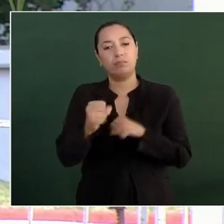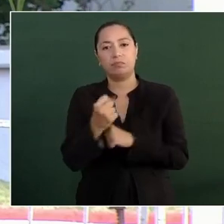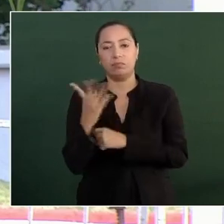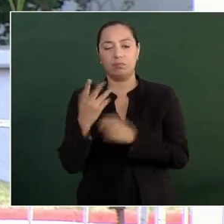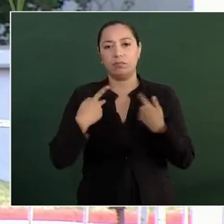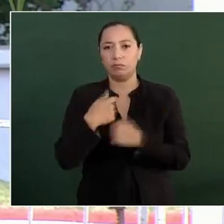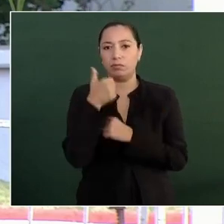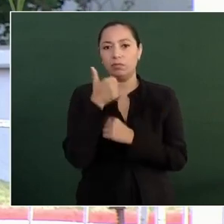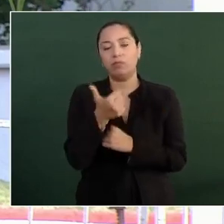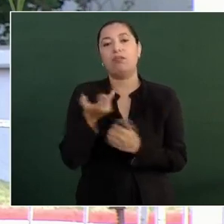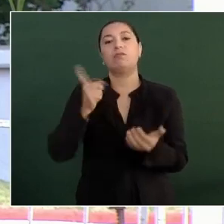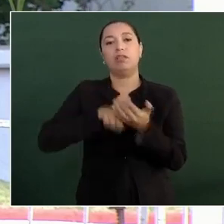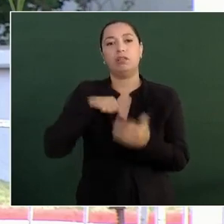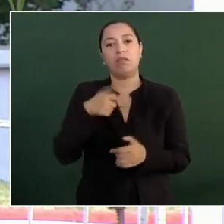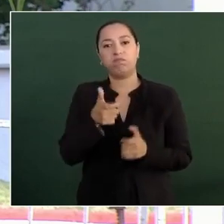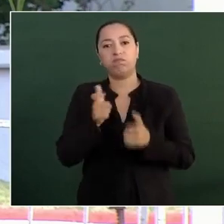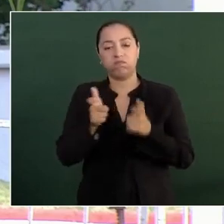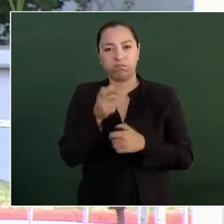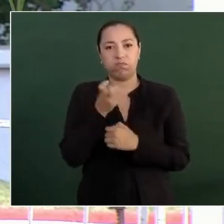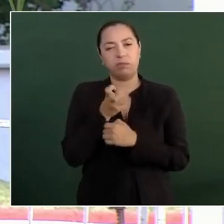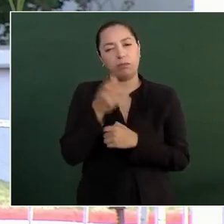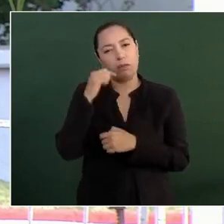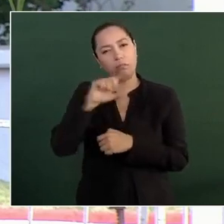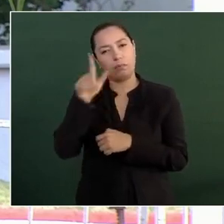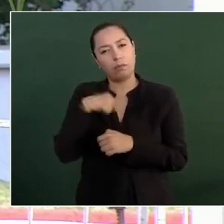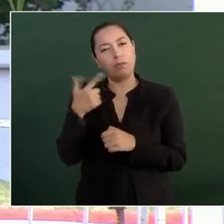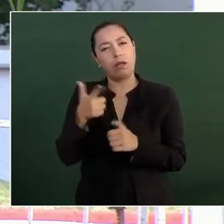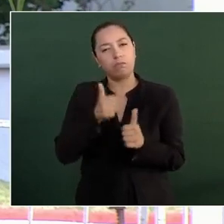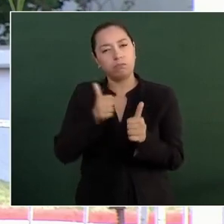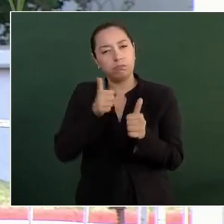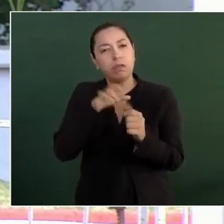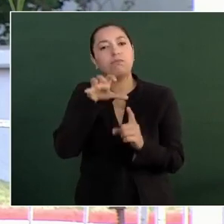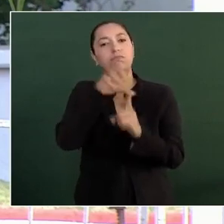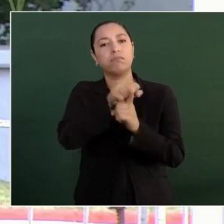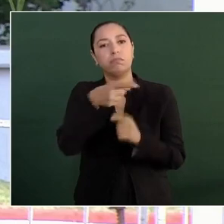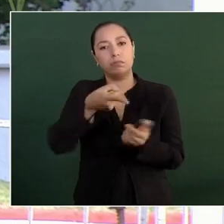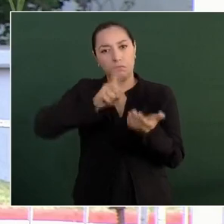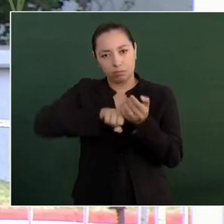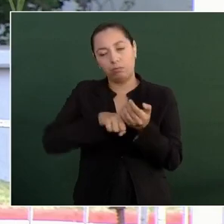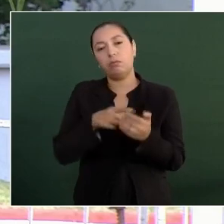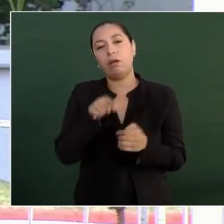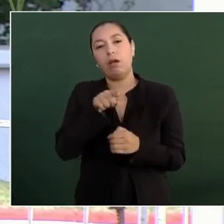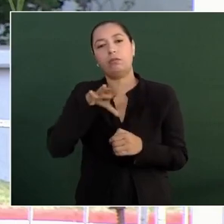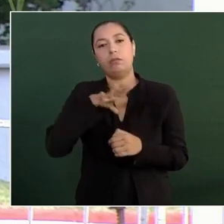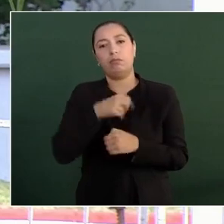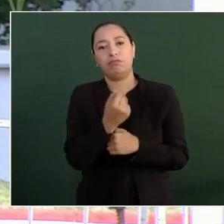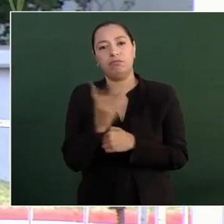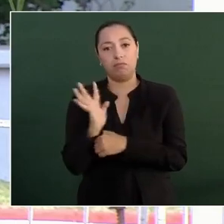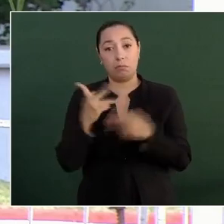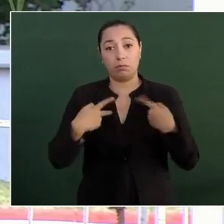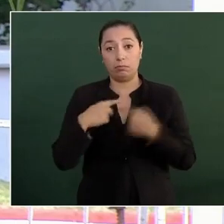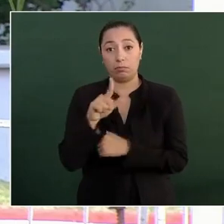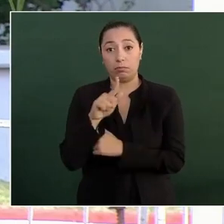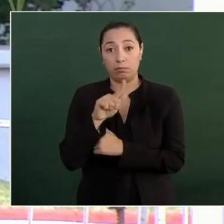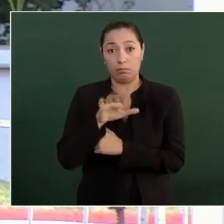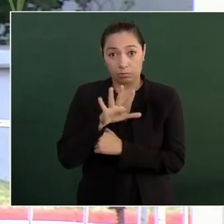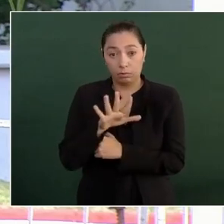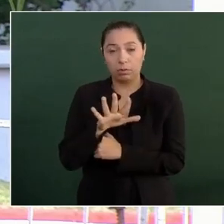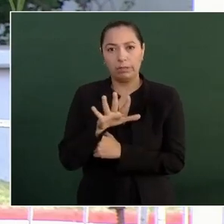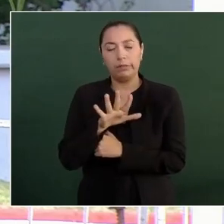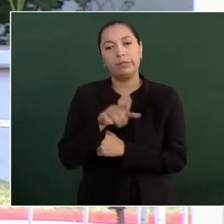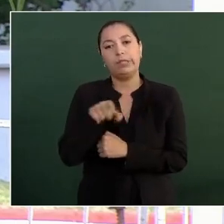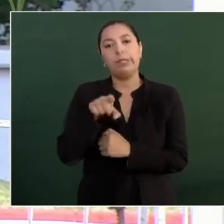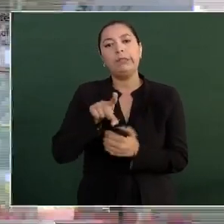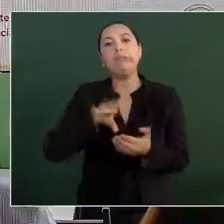armas de fuego, les dan seguimiento hasta un inmueble donde tenían privadas a 75 personas, privadas de